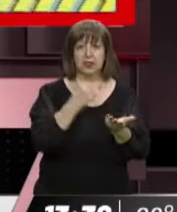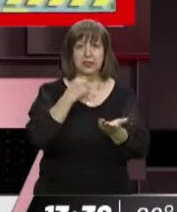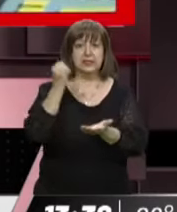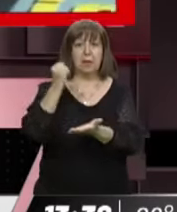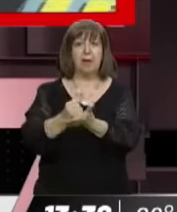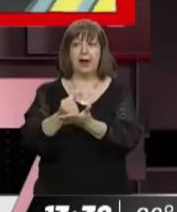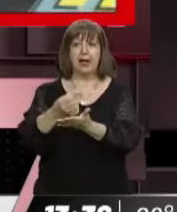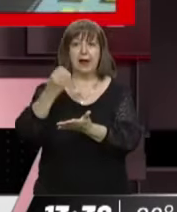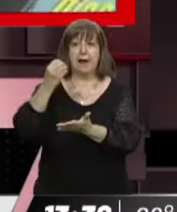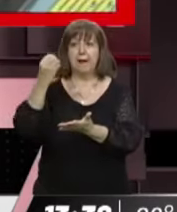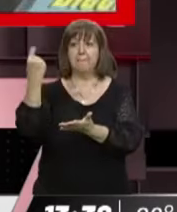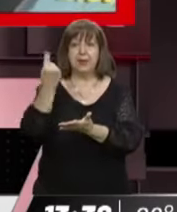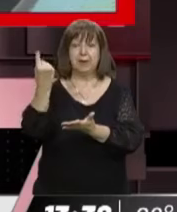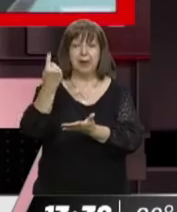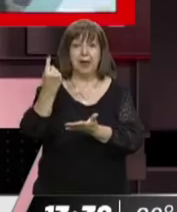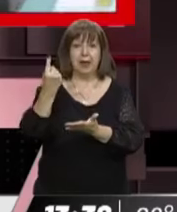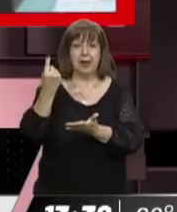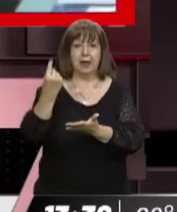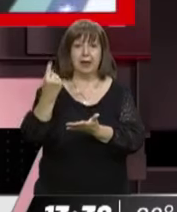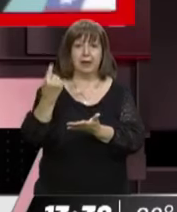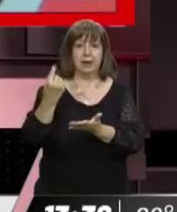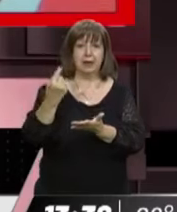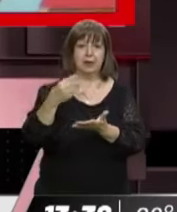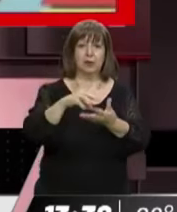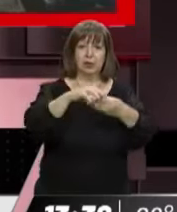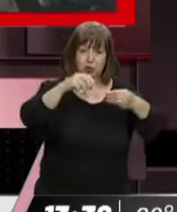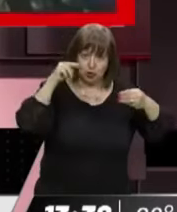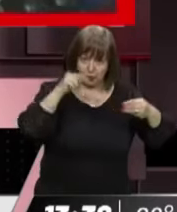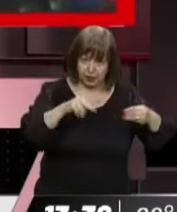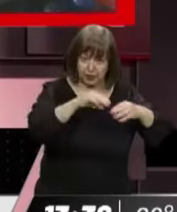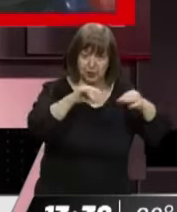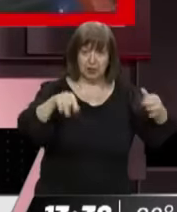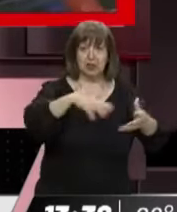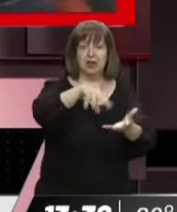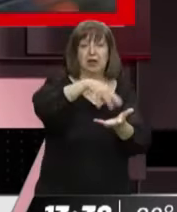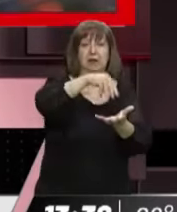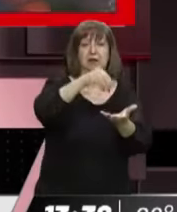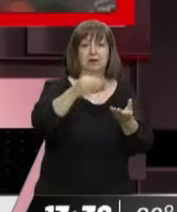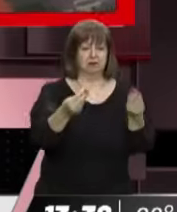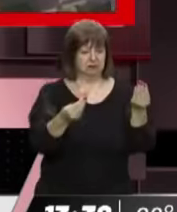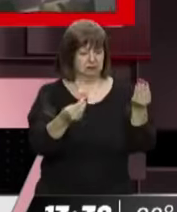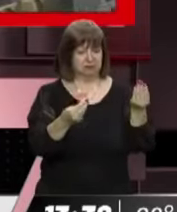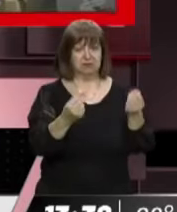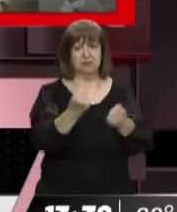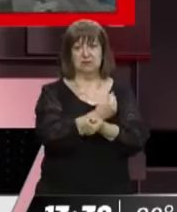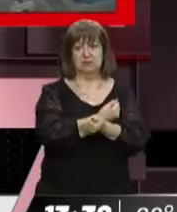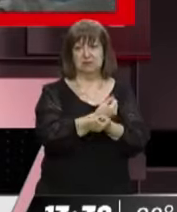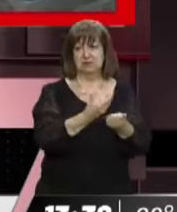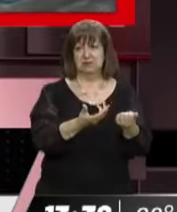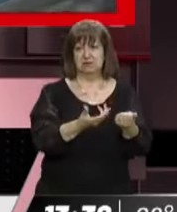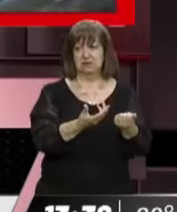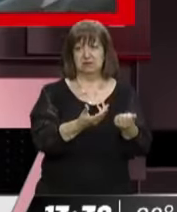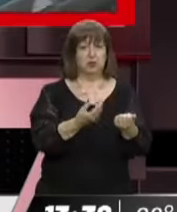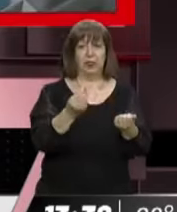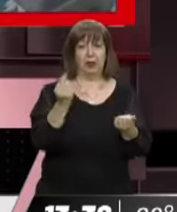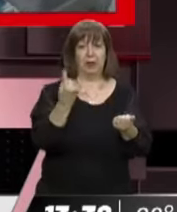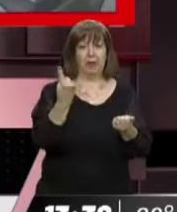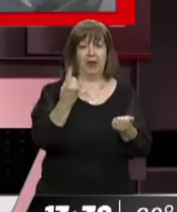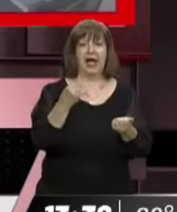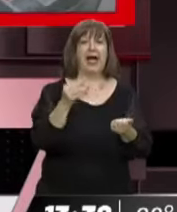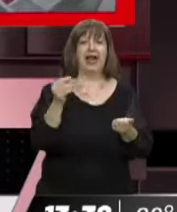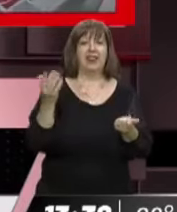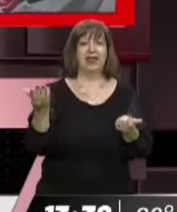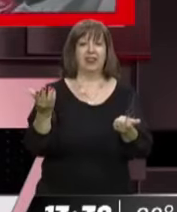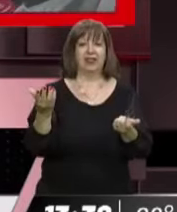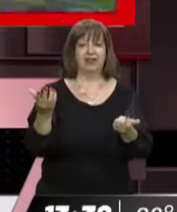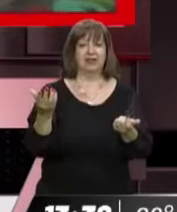cosa. Exacto. Exacto. Y además, en otros casos, además, vendían esos bolsos de comida. O sea, digamos, una cosa verdaderamente... Por eso también